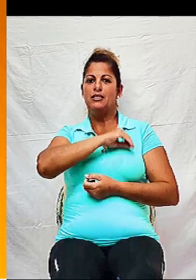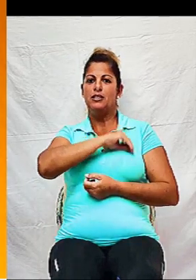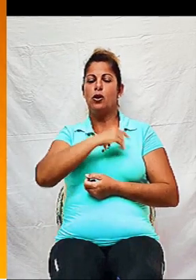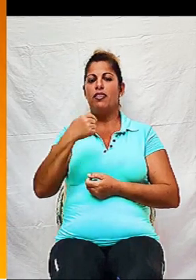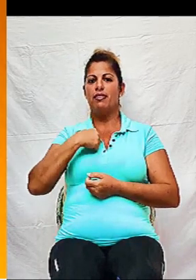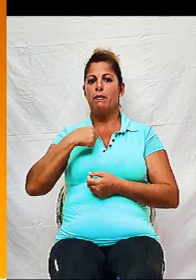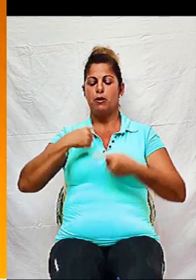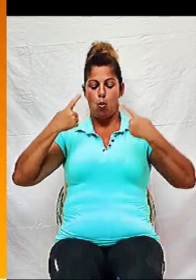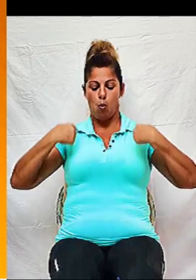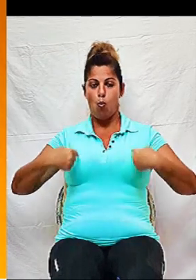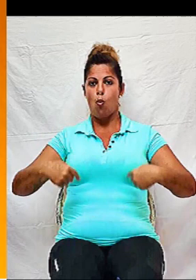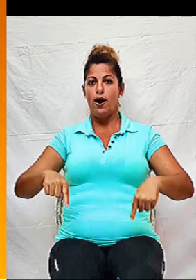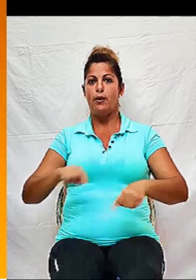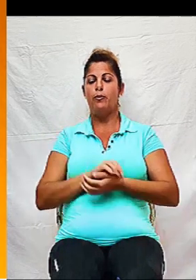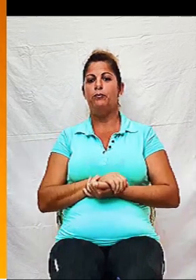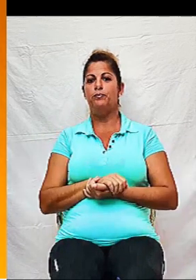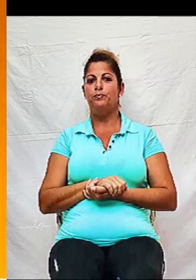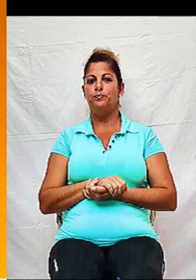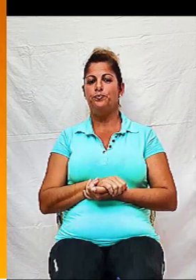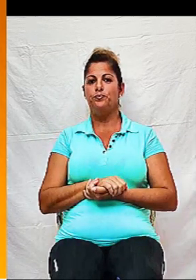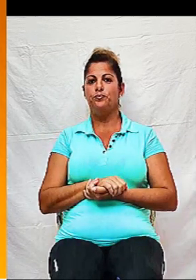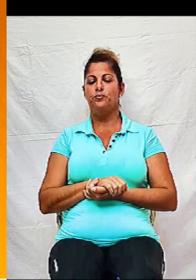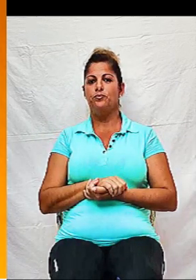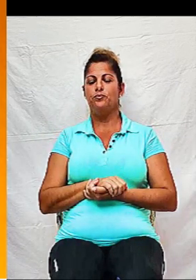intensidad de las sensaciones de mi cuerpo?